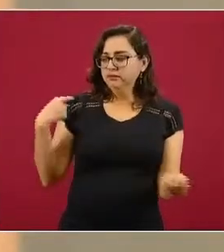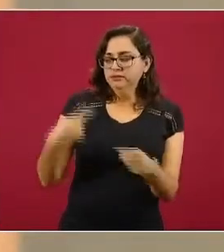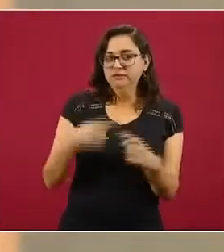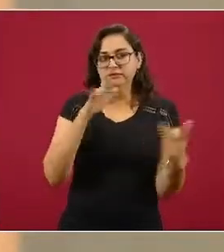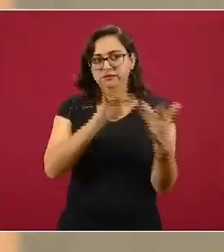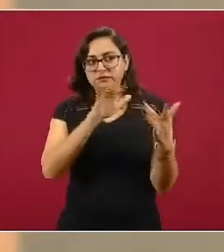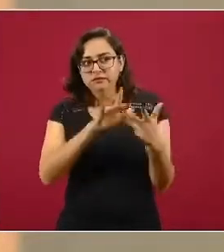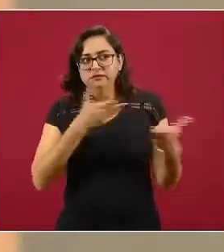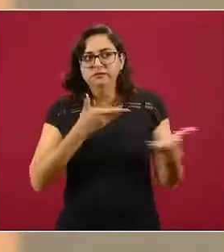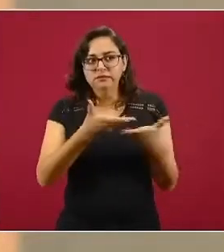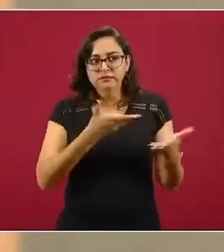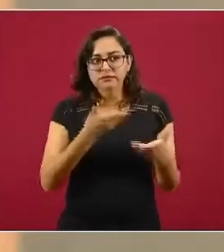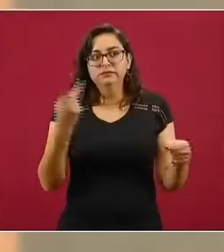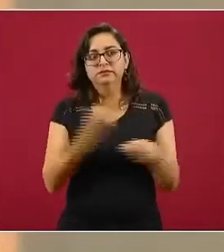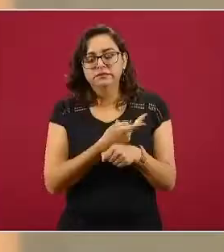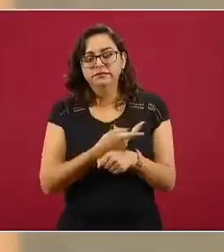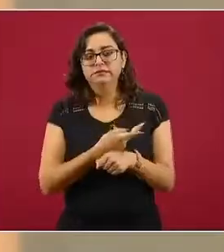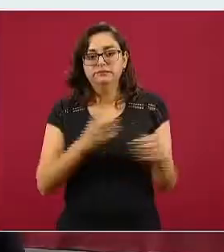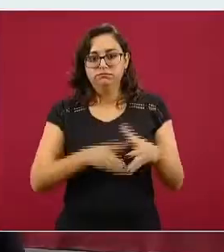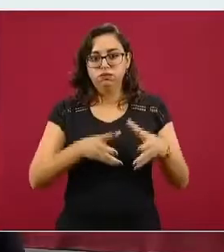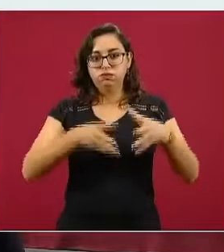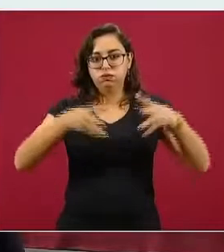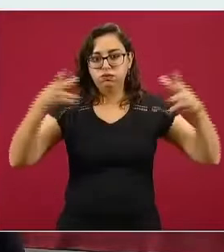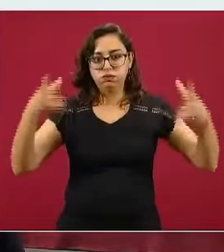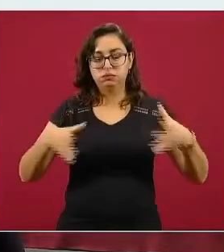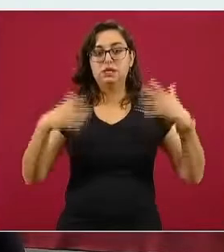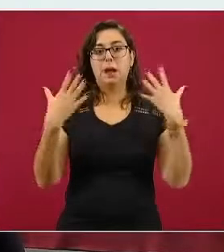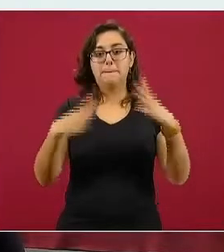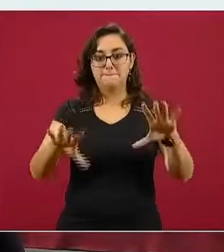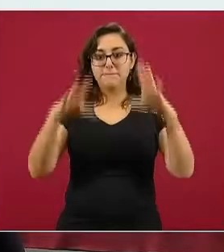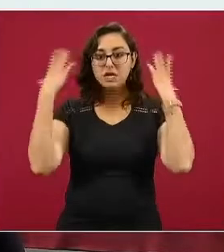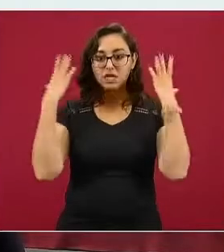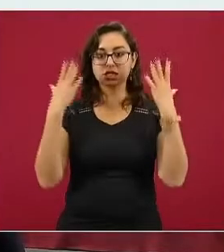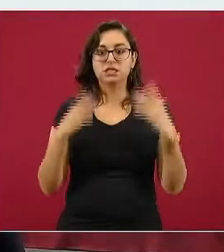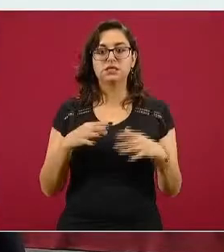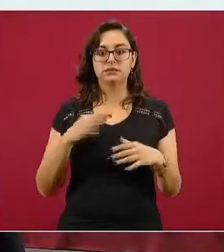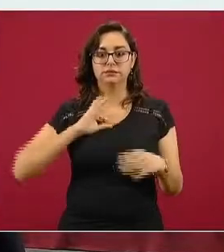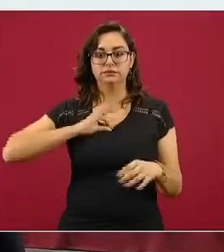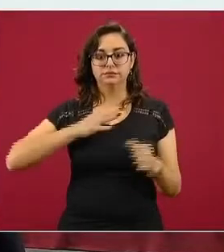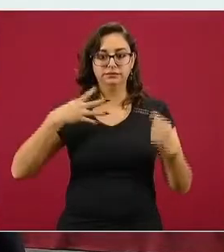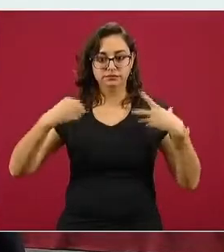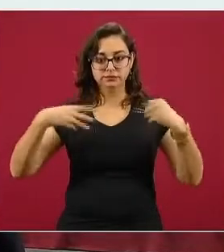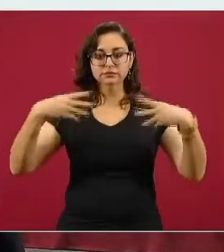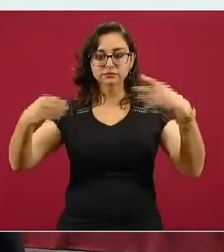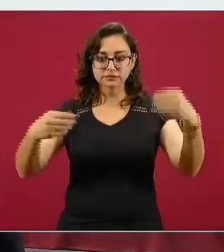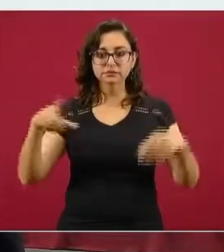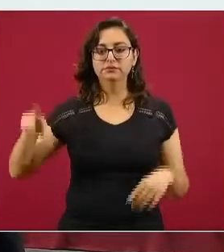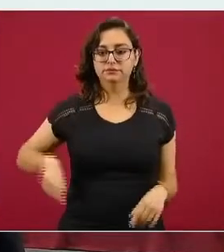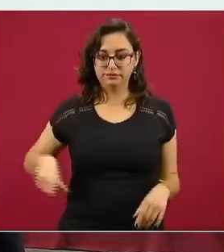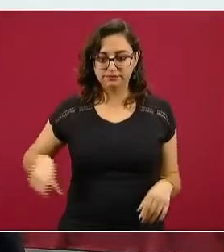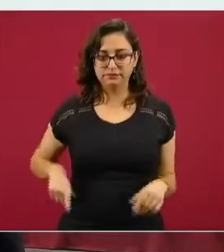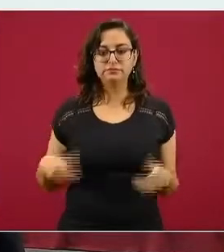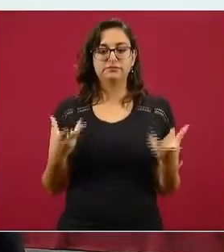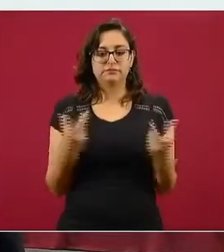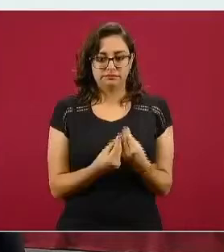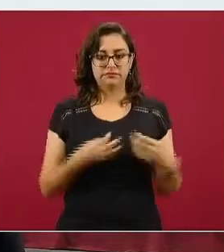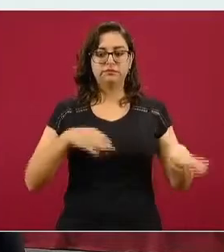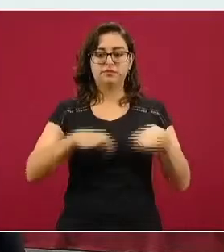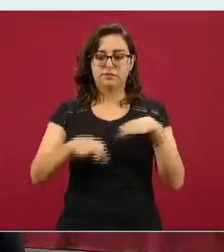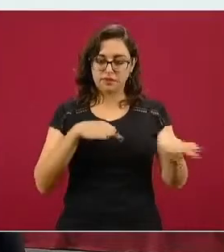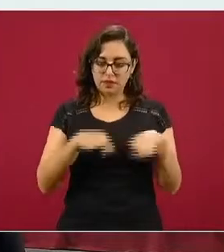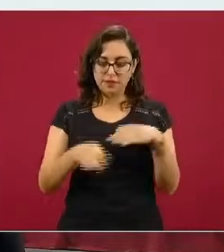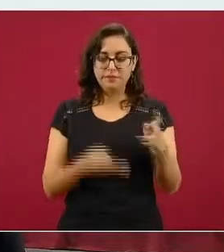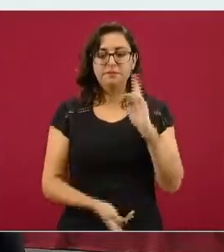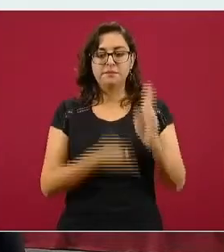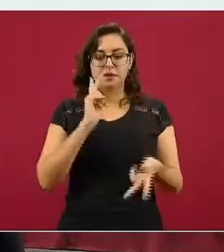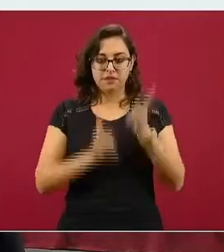días, dado el incremento del riesgo. Con el gobierno de Chihuahua estamos trabajando y